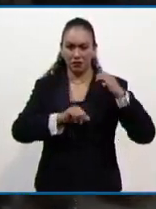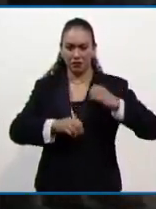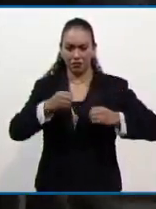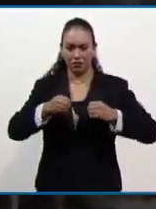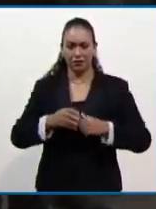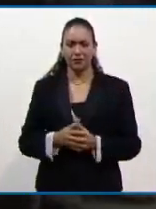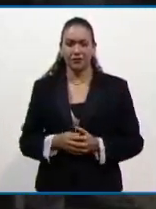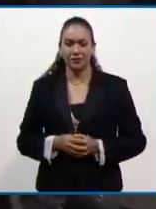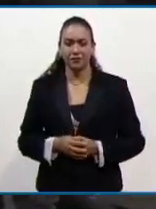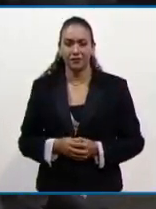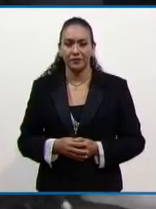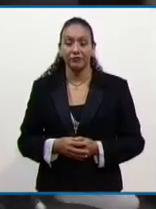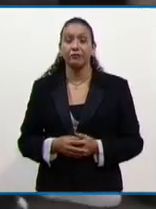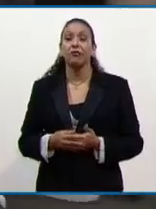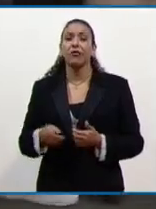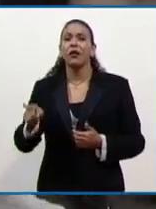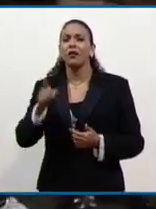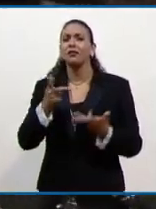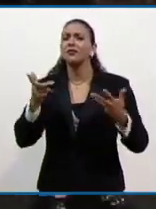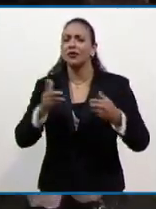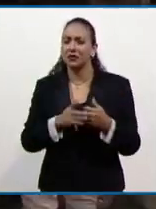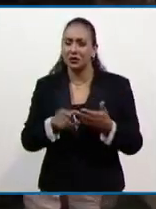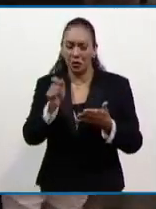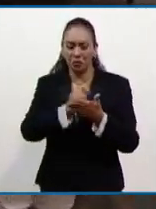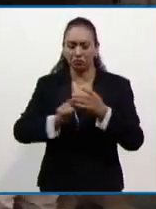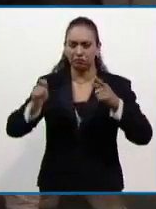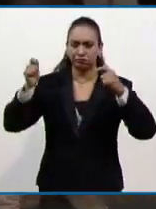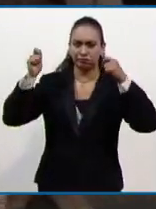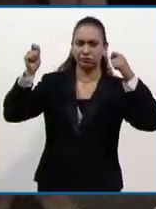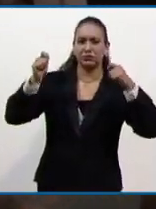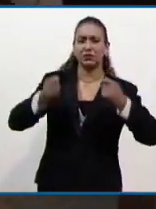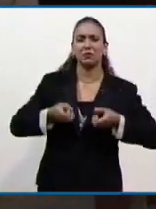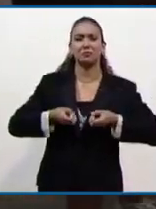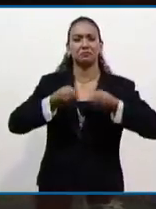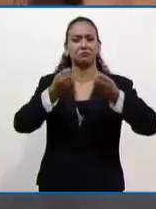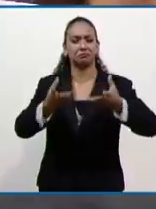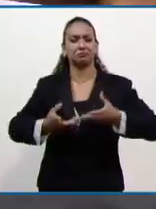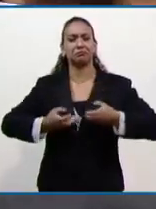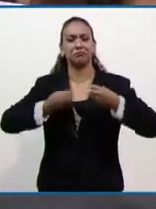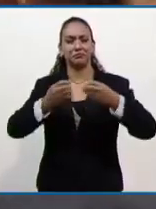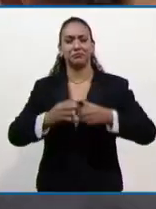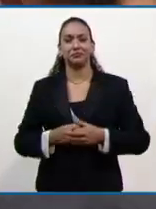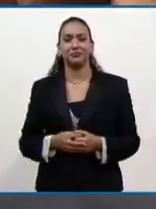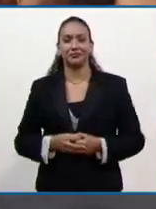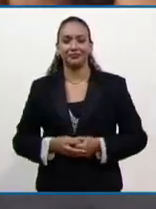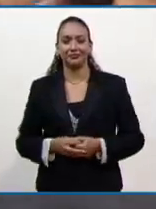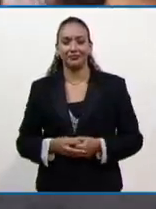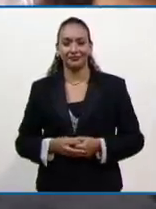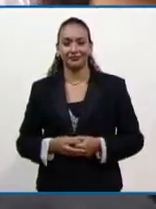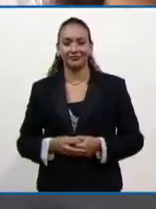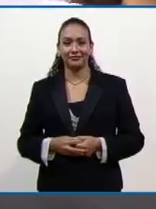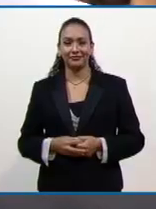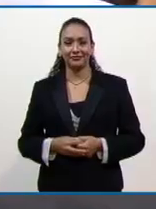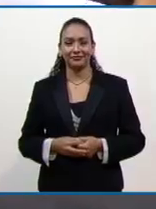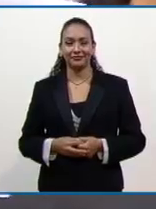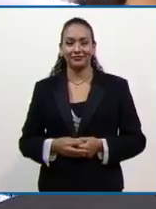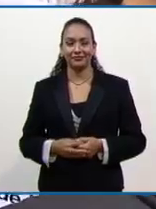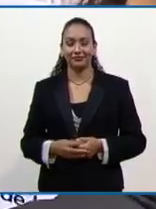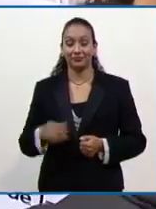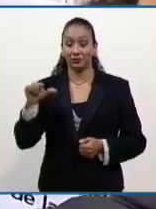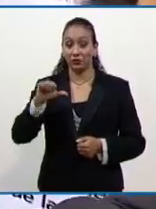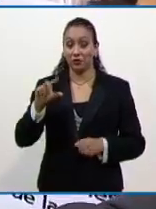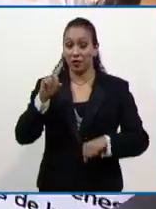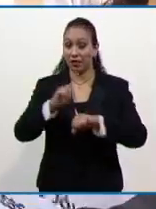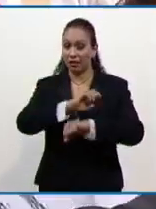En orden, emitían consignas y pronunciaban sus mensajes. Es este un momento especial